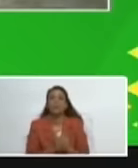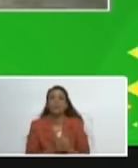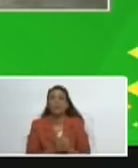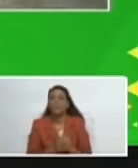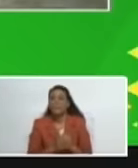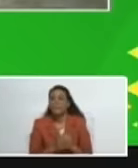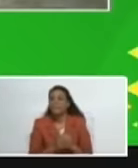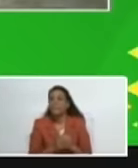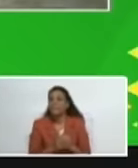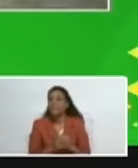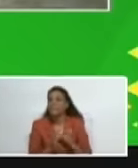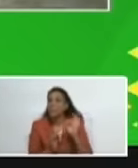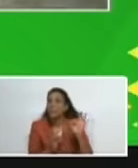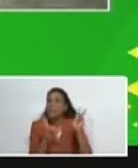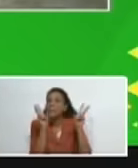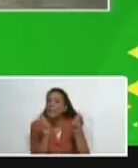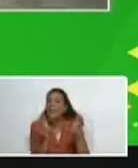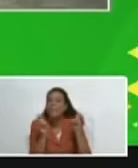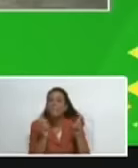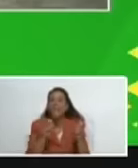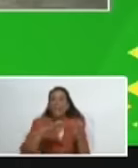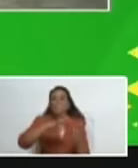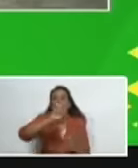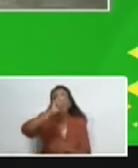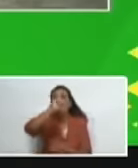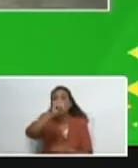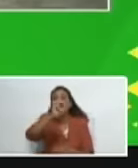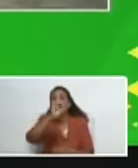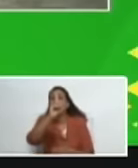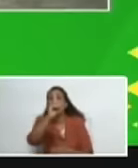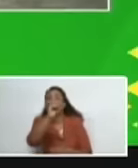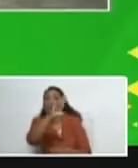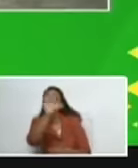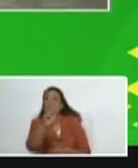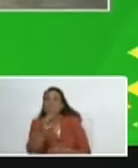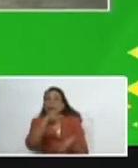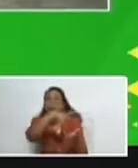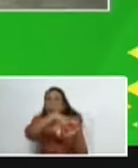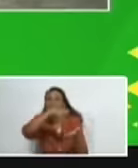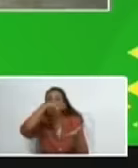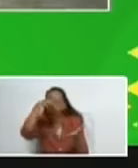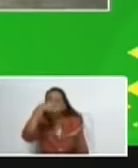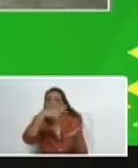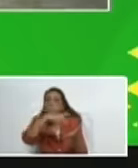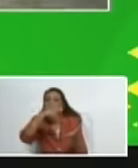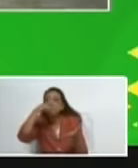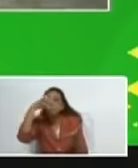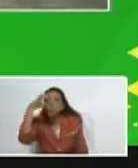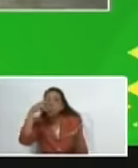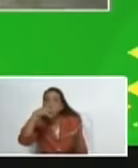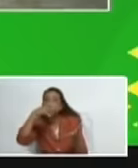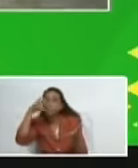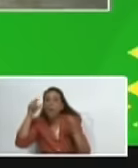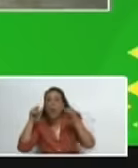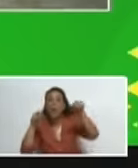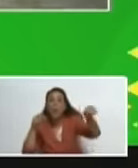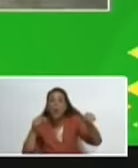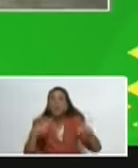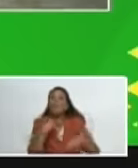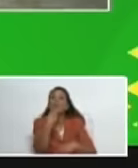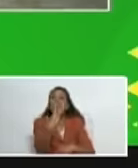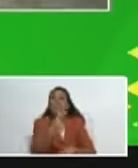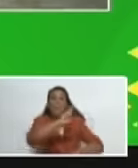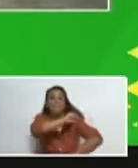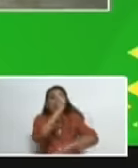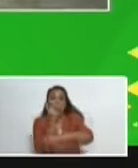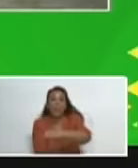del mar, todo el tema de la medusa. Es una experiencia maravillosa. Allá se encuentra el vocero del